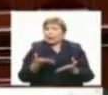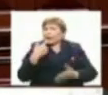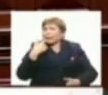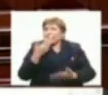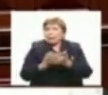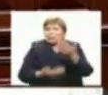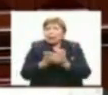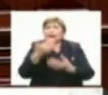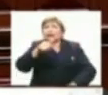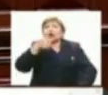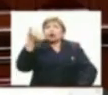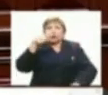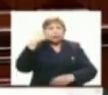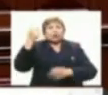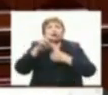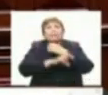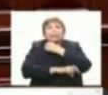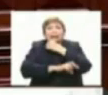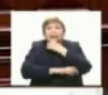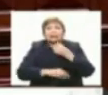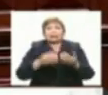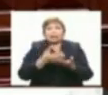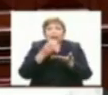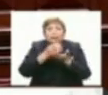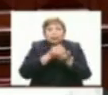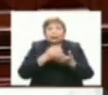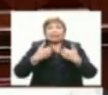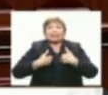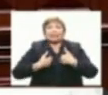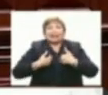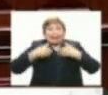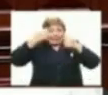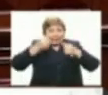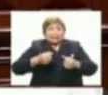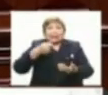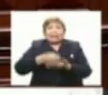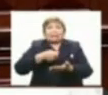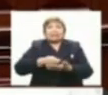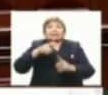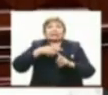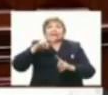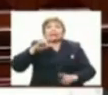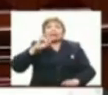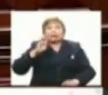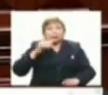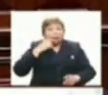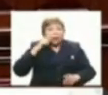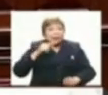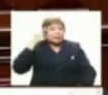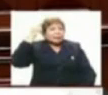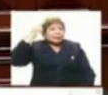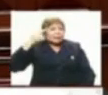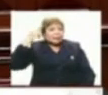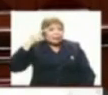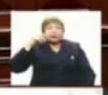en manos extranjeras, con contratos que tienen garantía de estabilidad tributaria. Esa es una de las